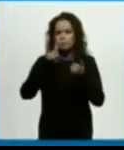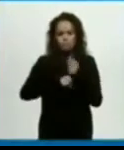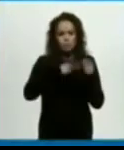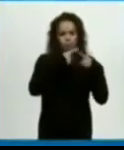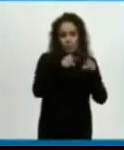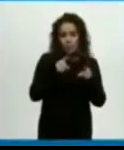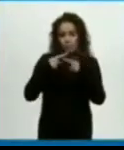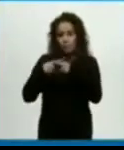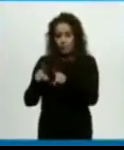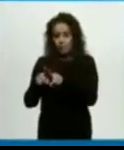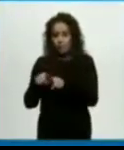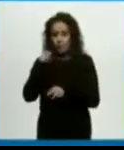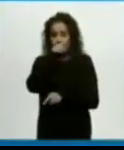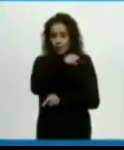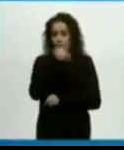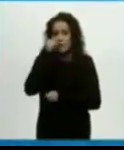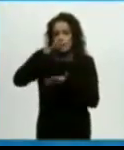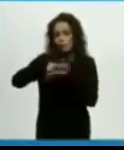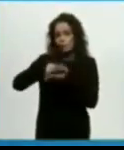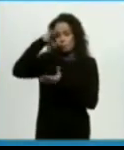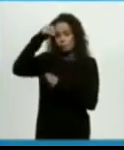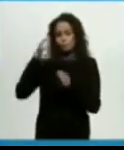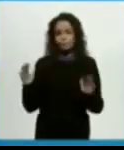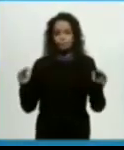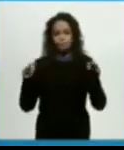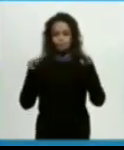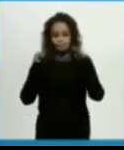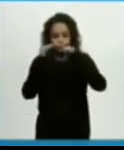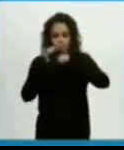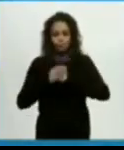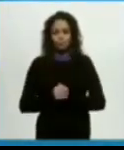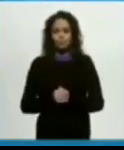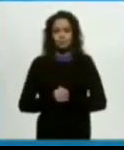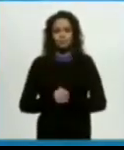entre este y una pirámide triangular.